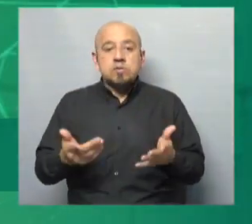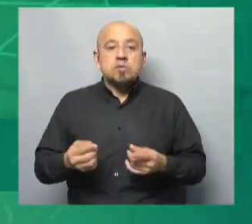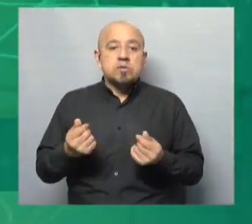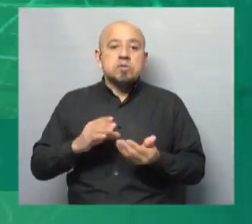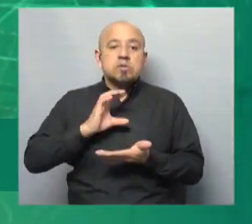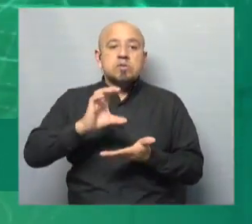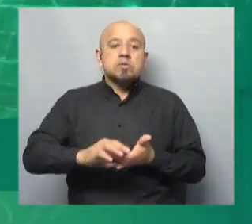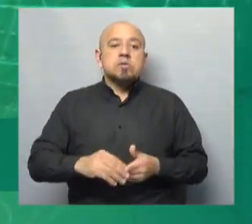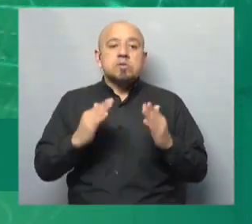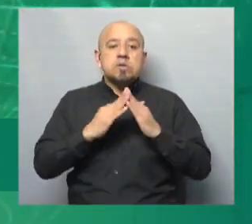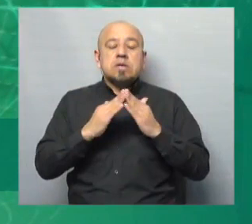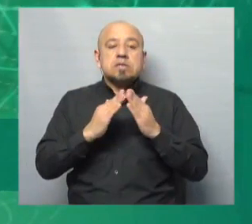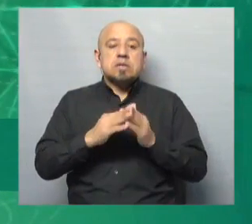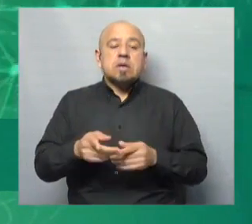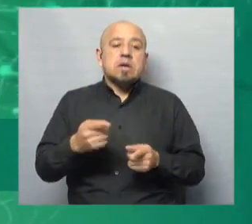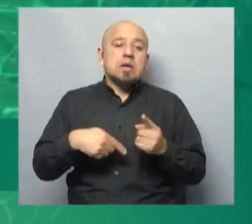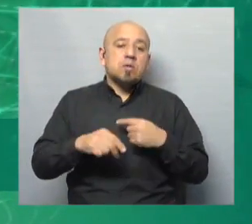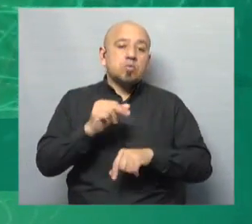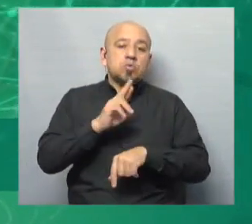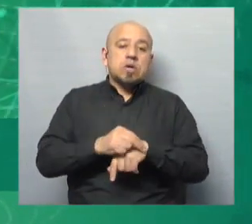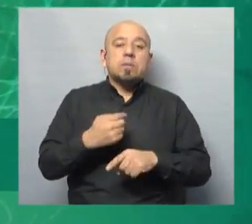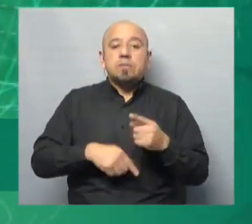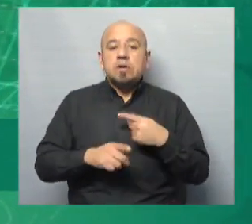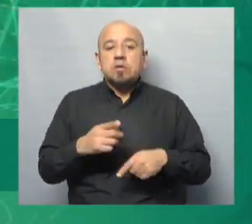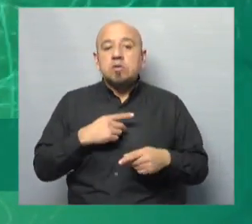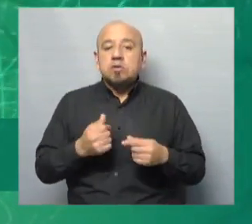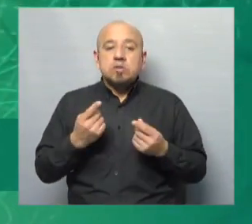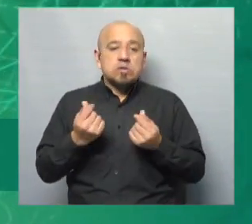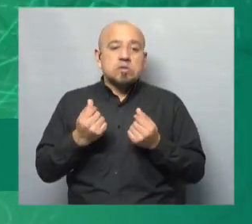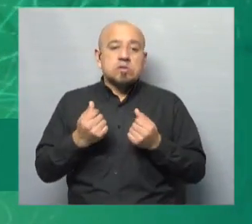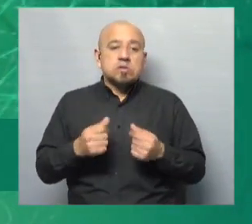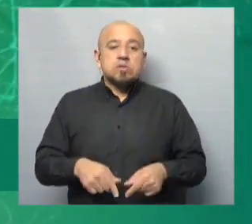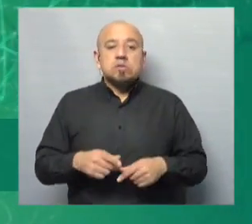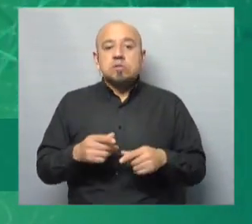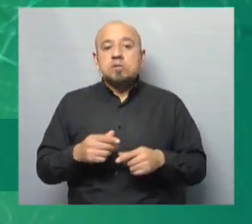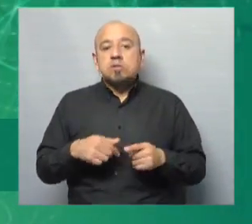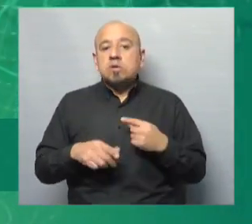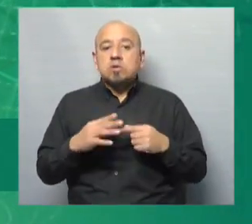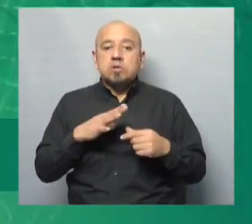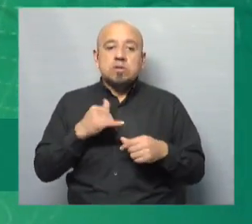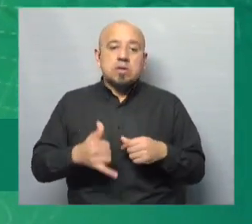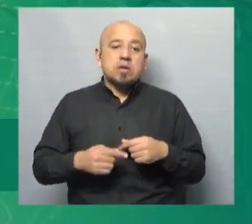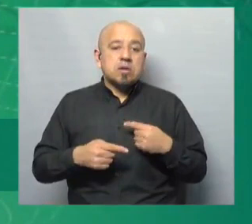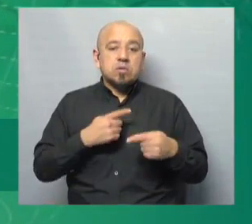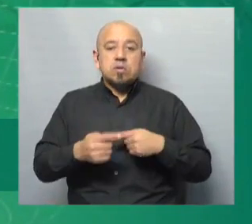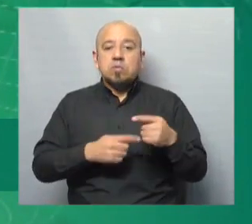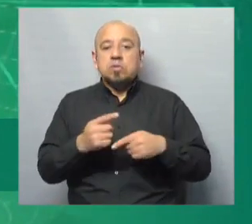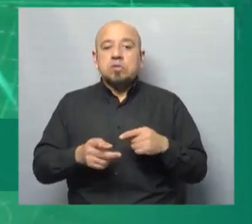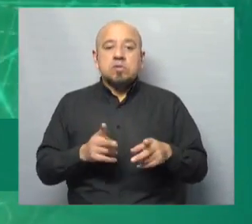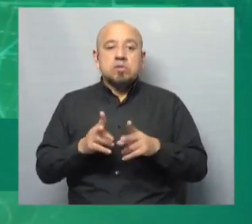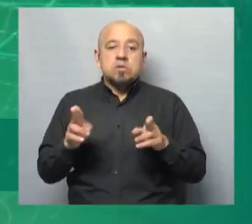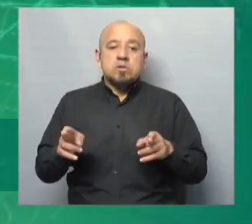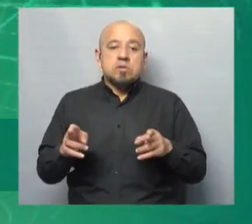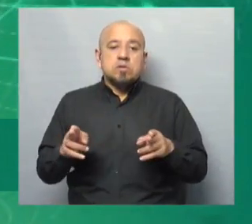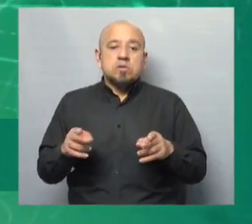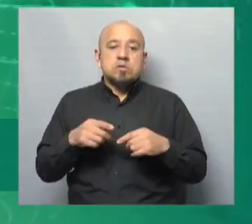compra vivienda usada pero las obras siguieron la intendencia adelantó plata estas obras nunca se tuvieron que detener en este período de de unos años